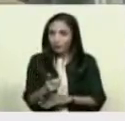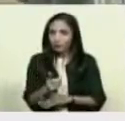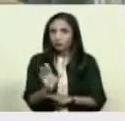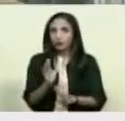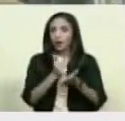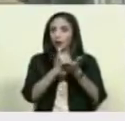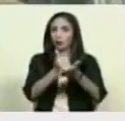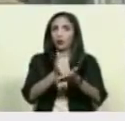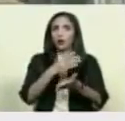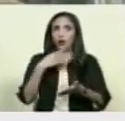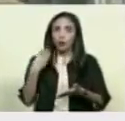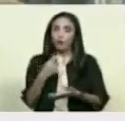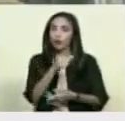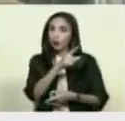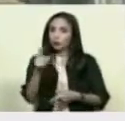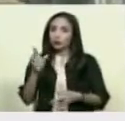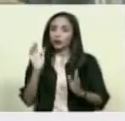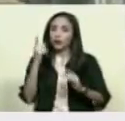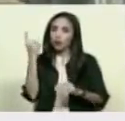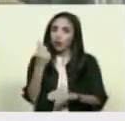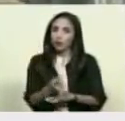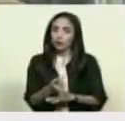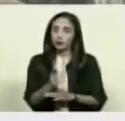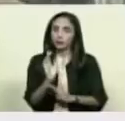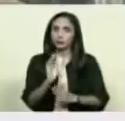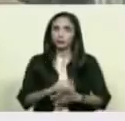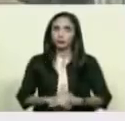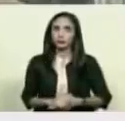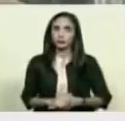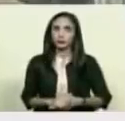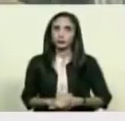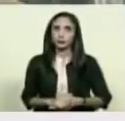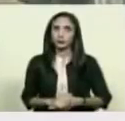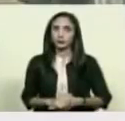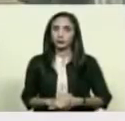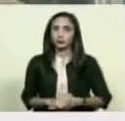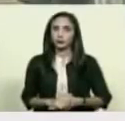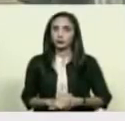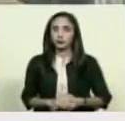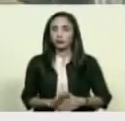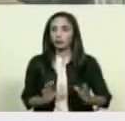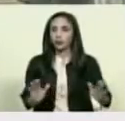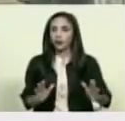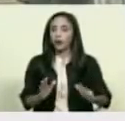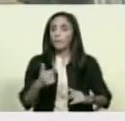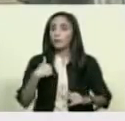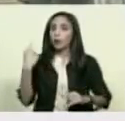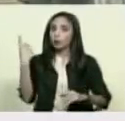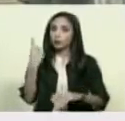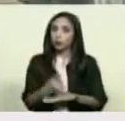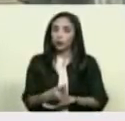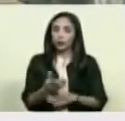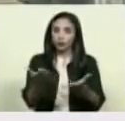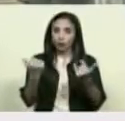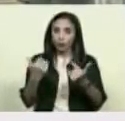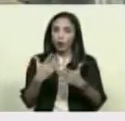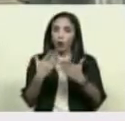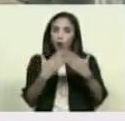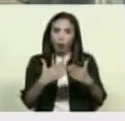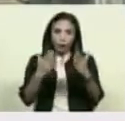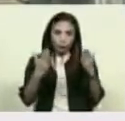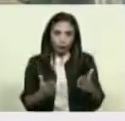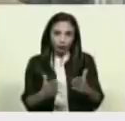juventud, ustedes tienen que dar su vida para cumplir esa orden. Y mi orden es que los aprendices